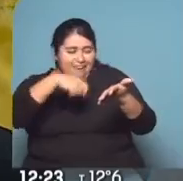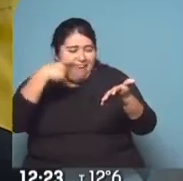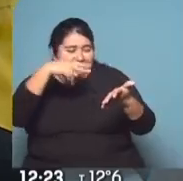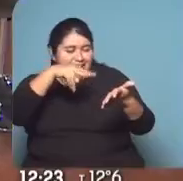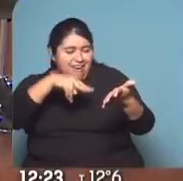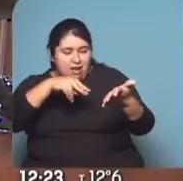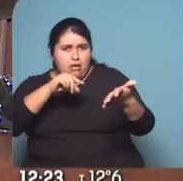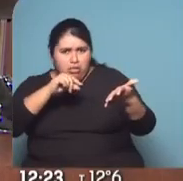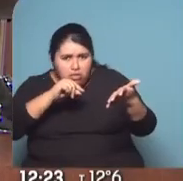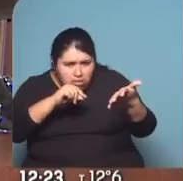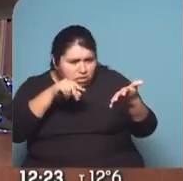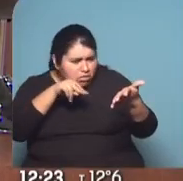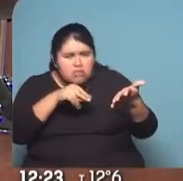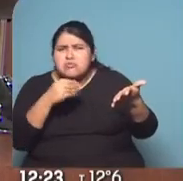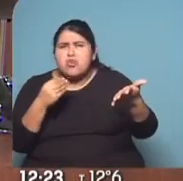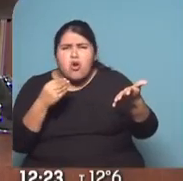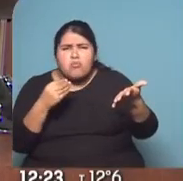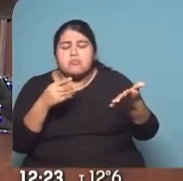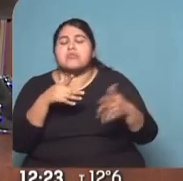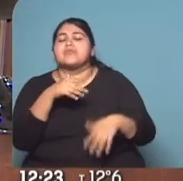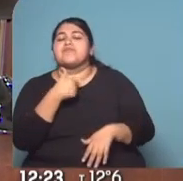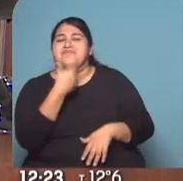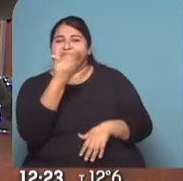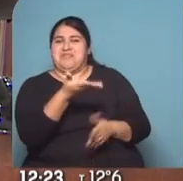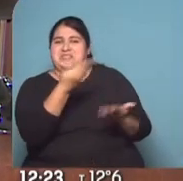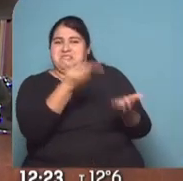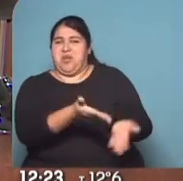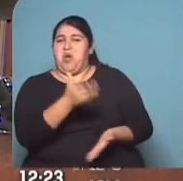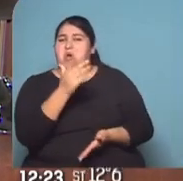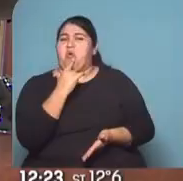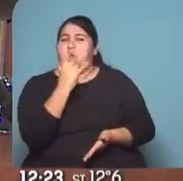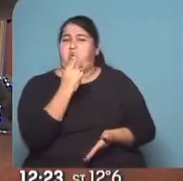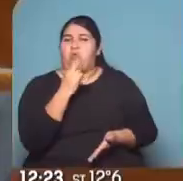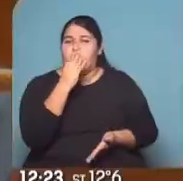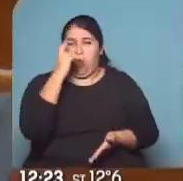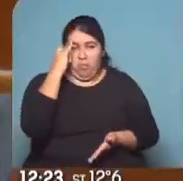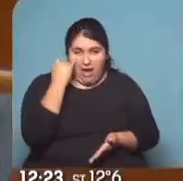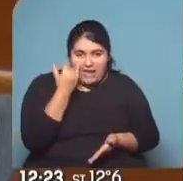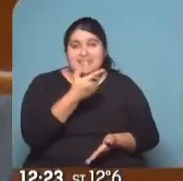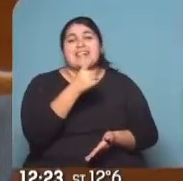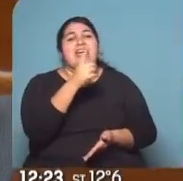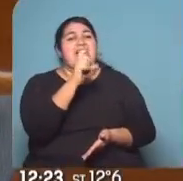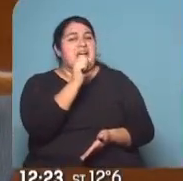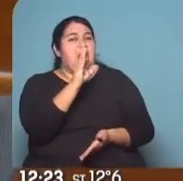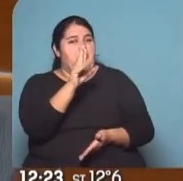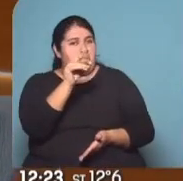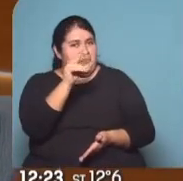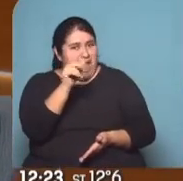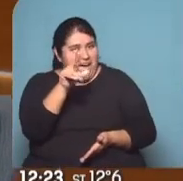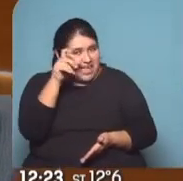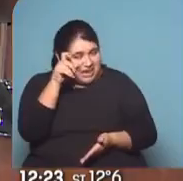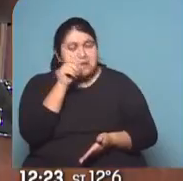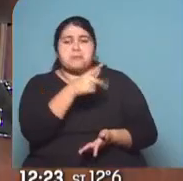hola él es este empresario dirigente industrial y también martín cabrales a quien todos conocemos a la martín